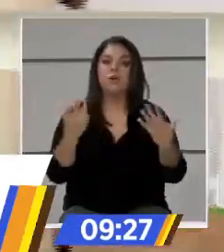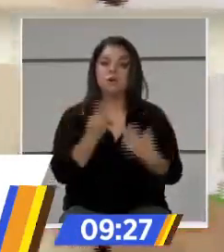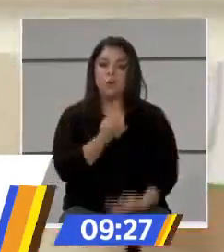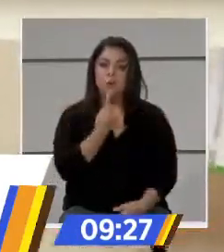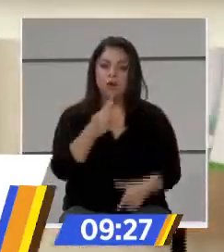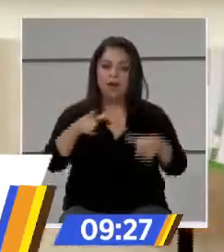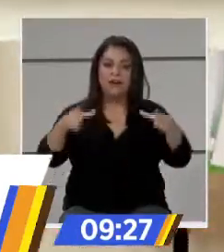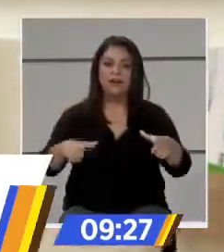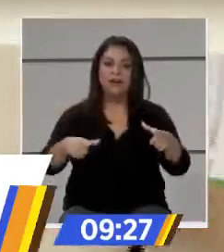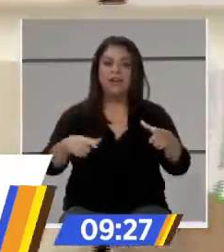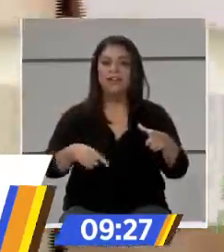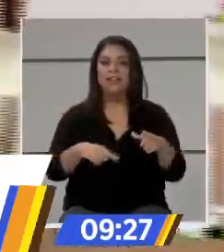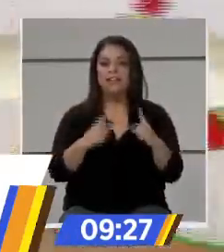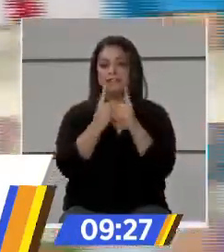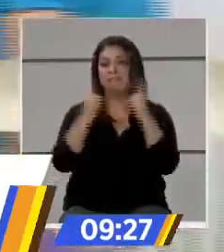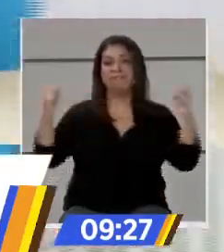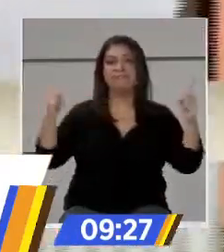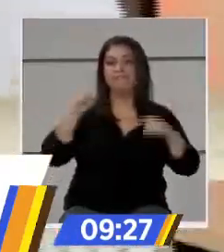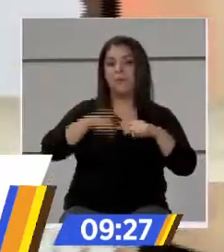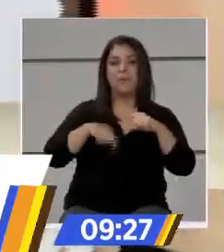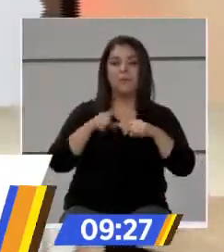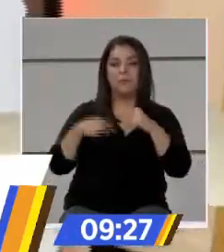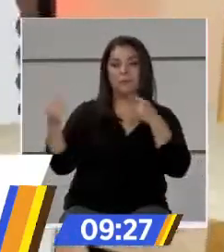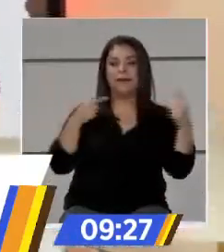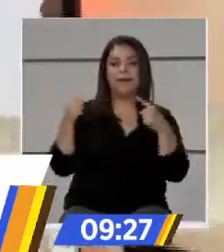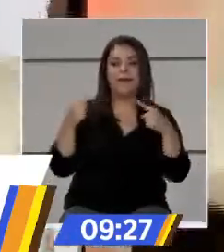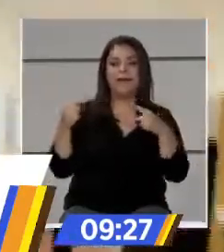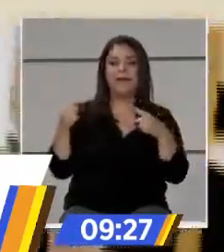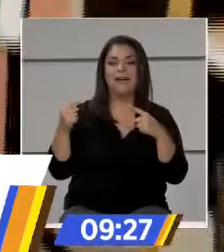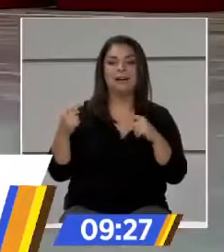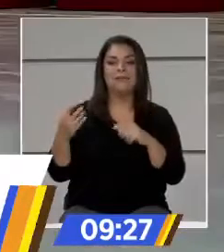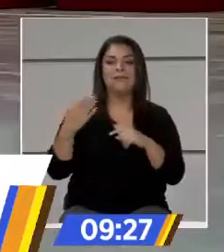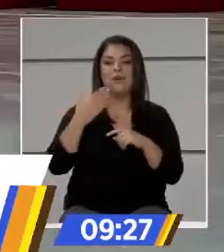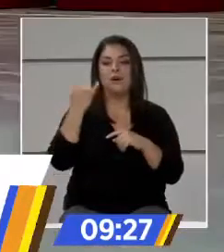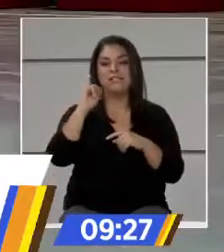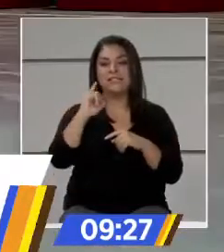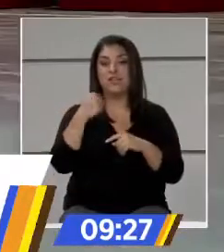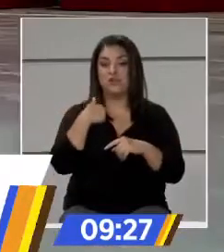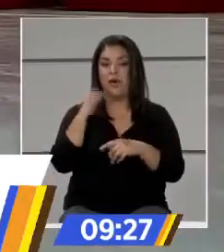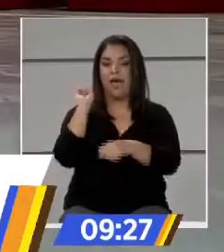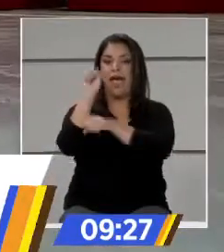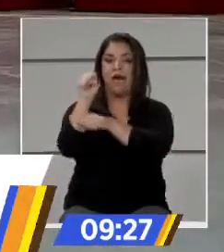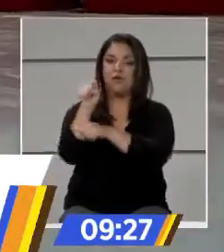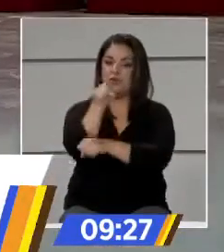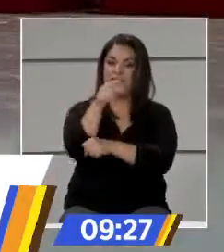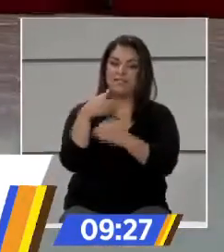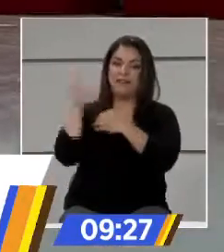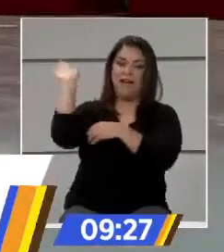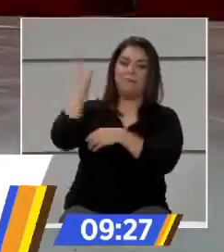permitir pelearnos por un ladrillo. Si ustedes ven que yo voy a ganar, mejor retírese. Bueno.